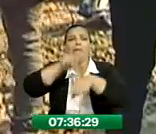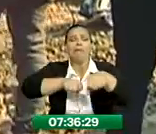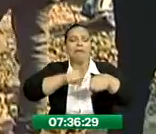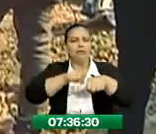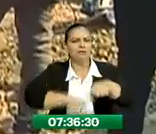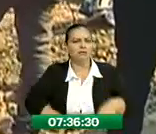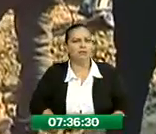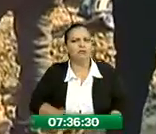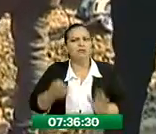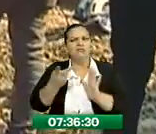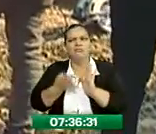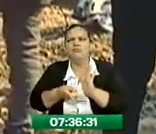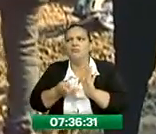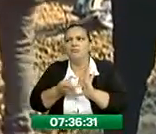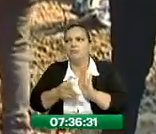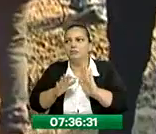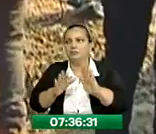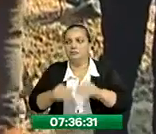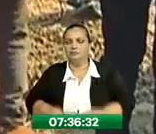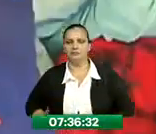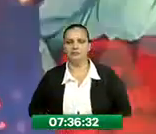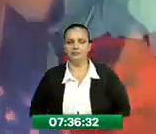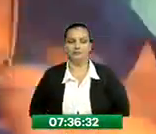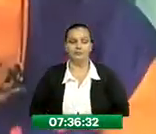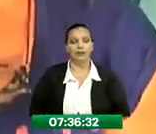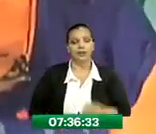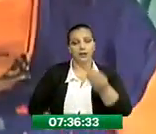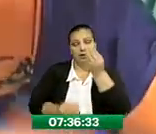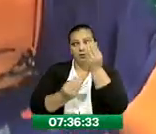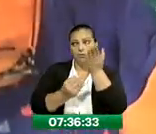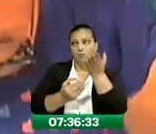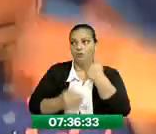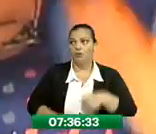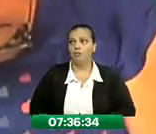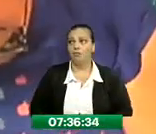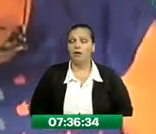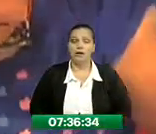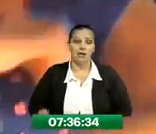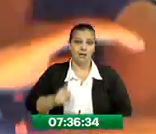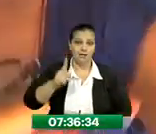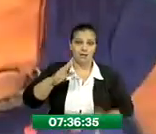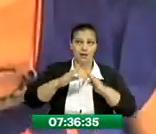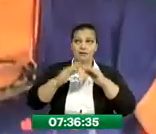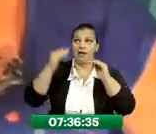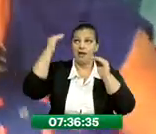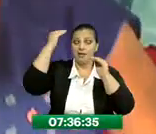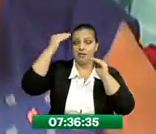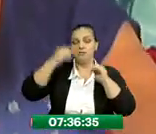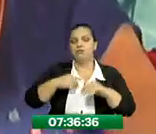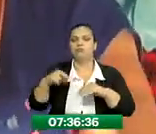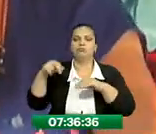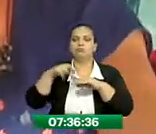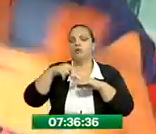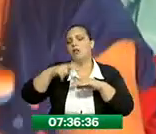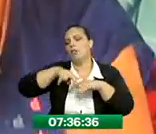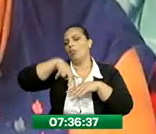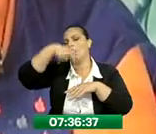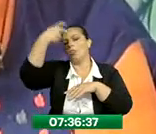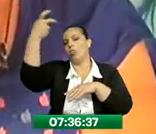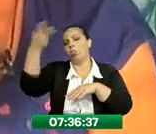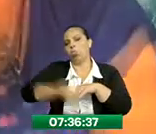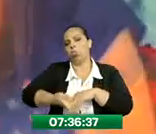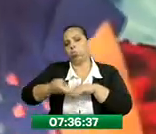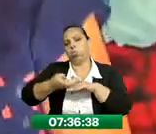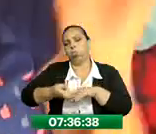pudo movilizarse más. Me caí allá arriba, me agaché y vuelta que los que caminé, me he fregado. Un accidente en la